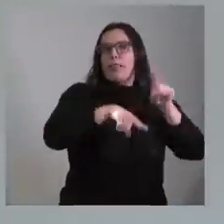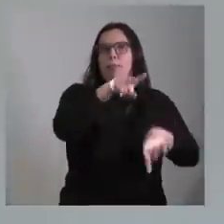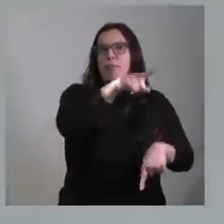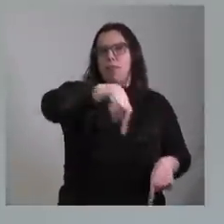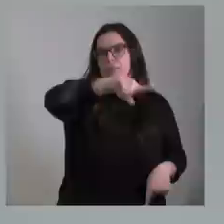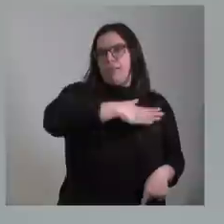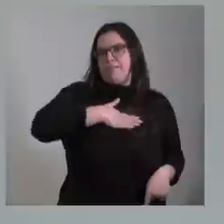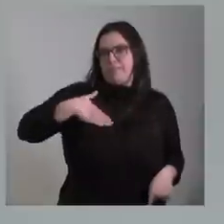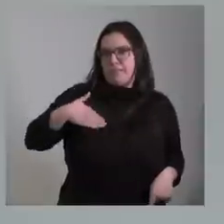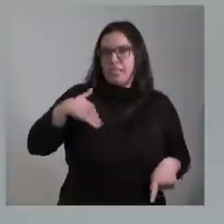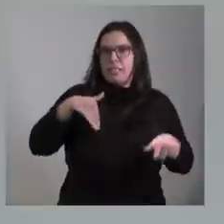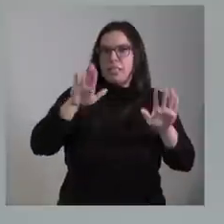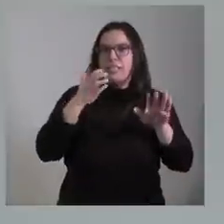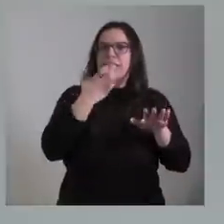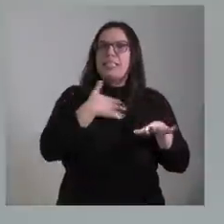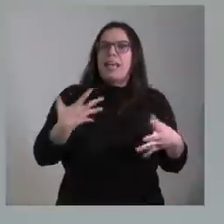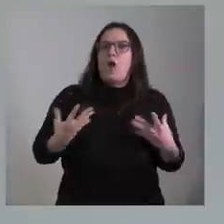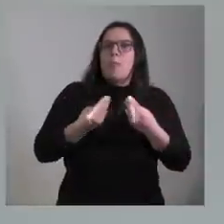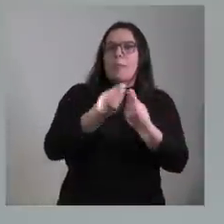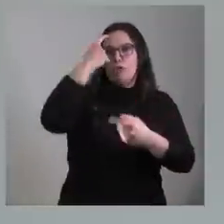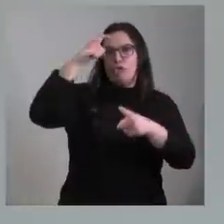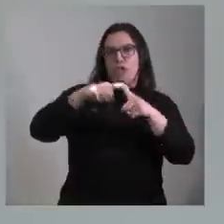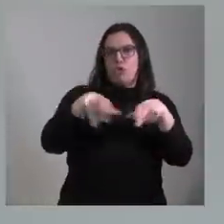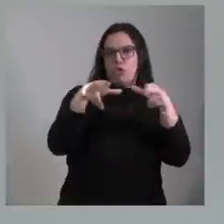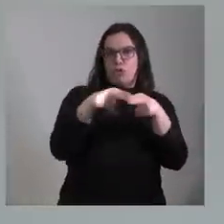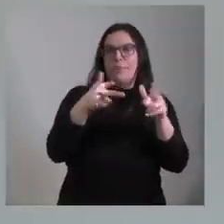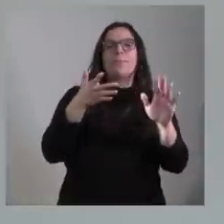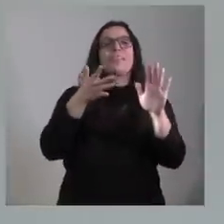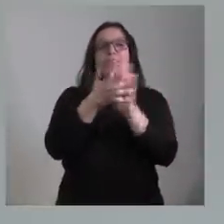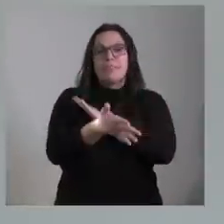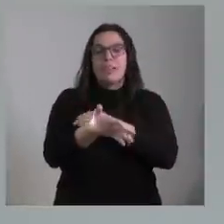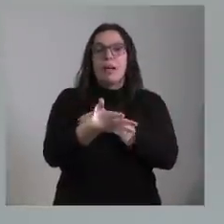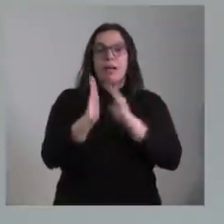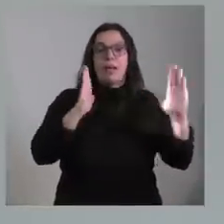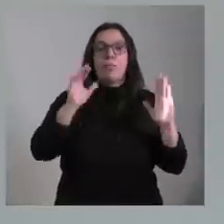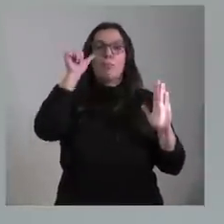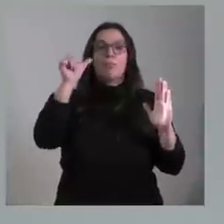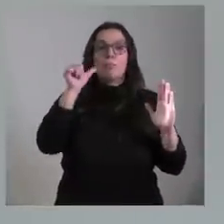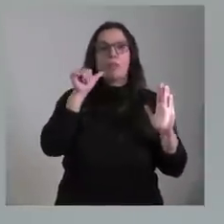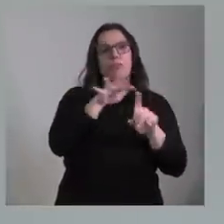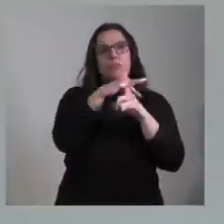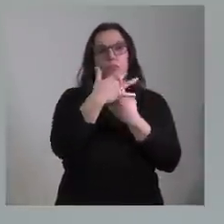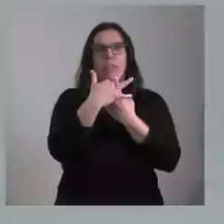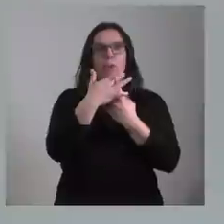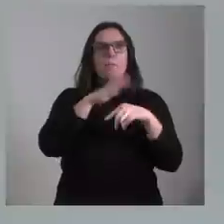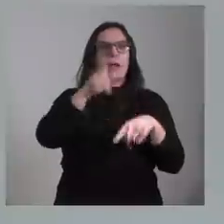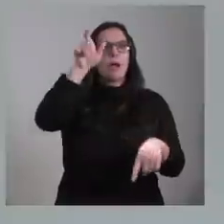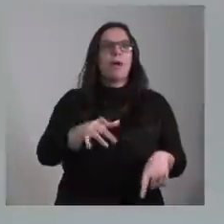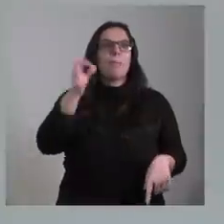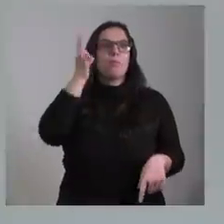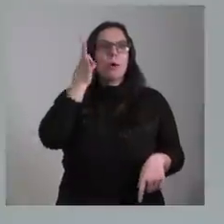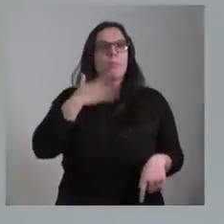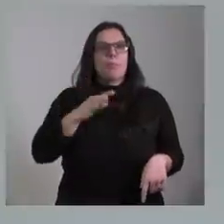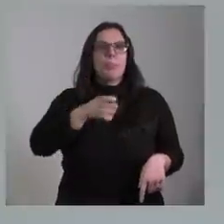tener este acompañamiento psicosocial se trata de que el embarazo que es una situación para una mujer difícil